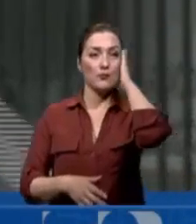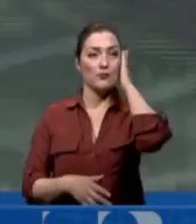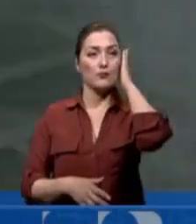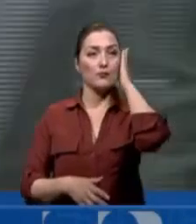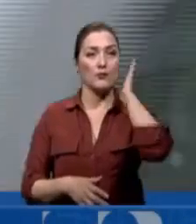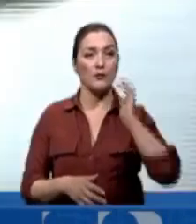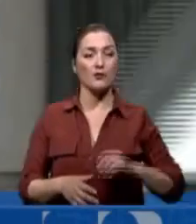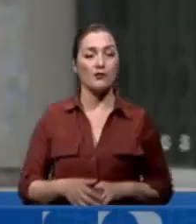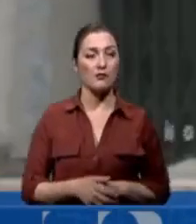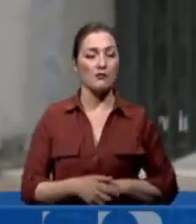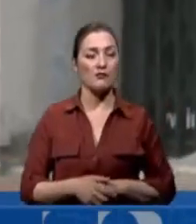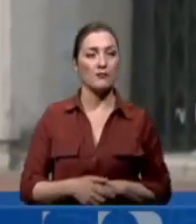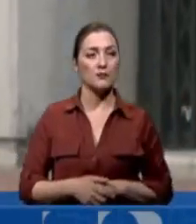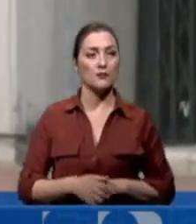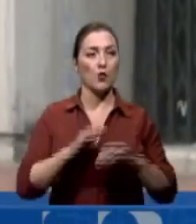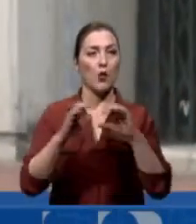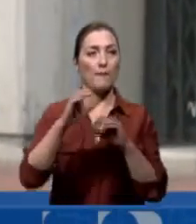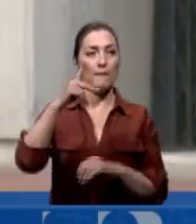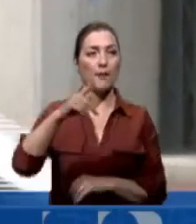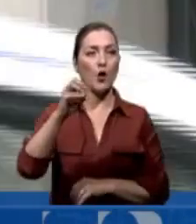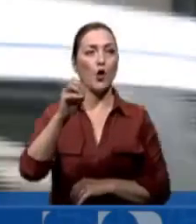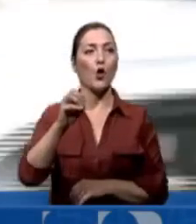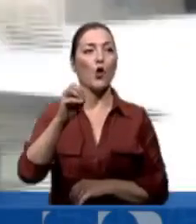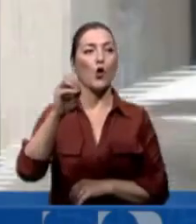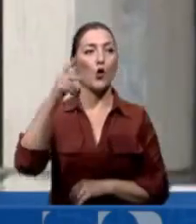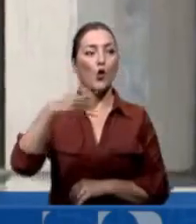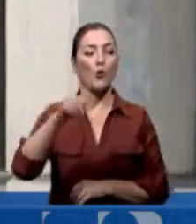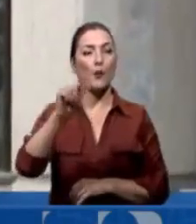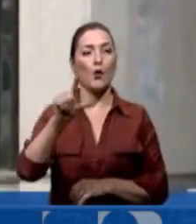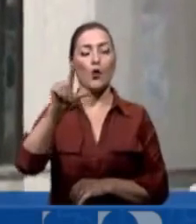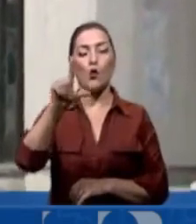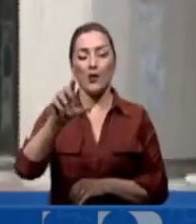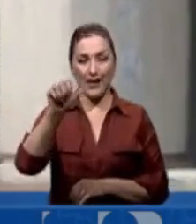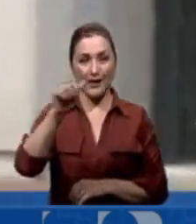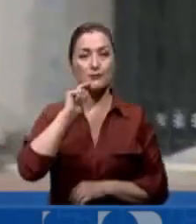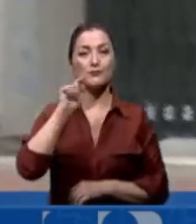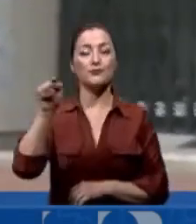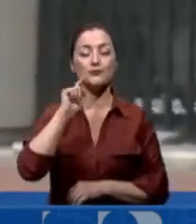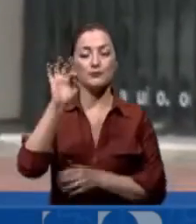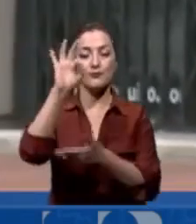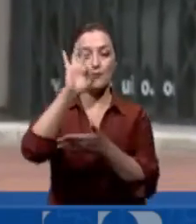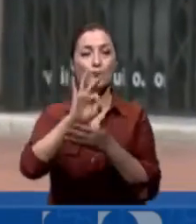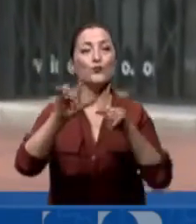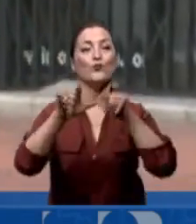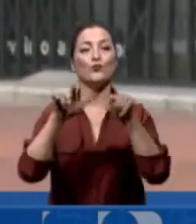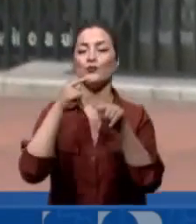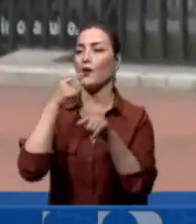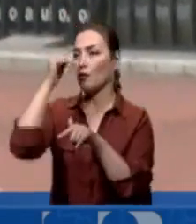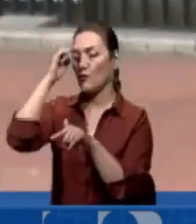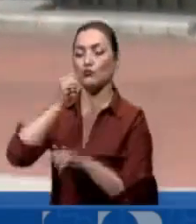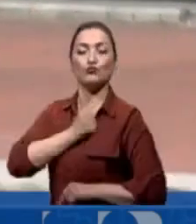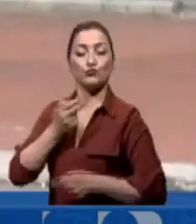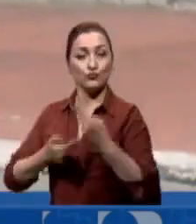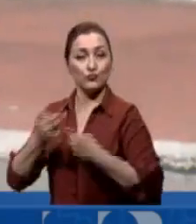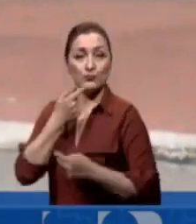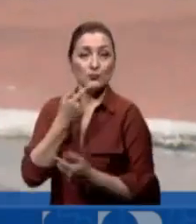les mencionamos. Vamos a conversar con Paola Burbano, que es una de las representantes de acá, de este sector. Paola, para que nos comentes qué te dicen los